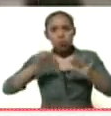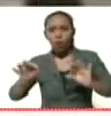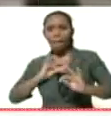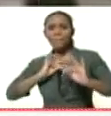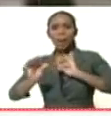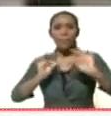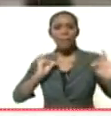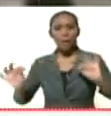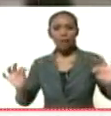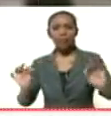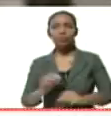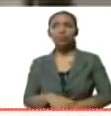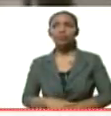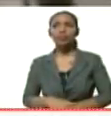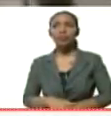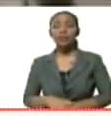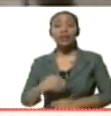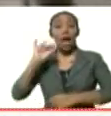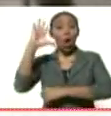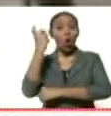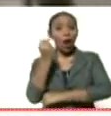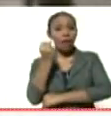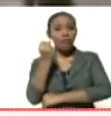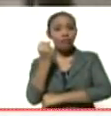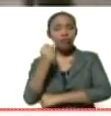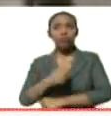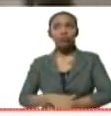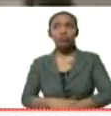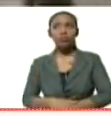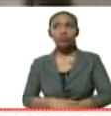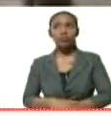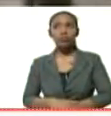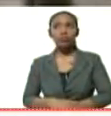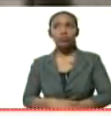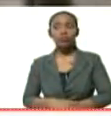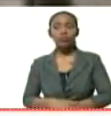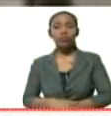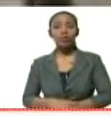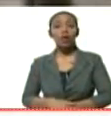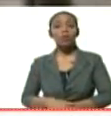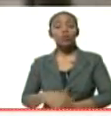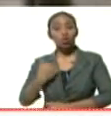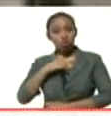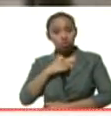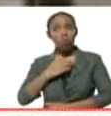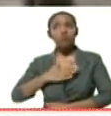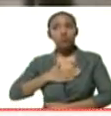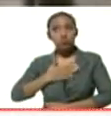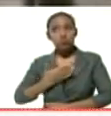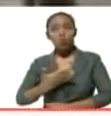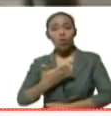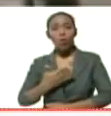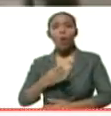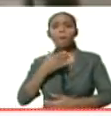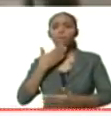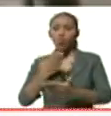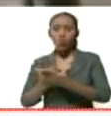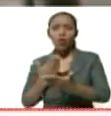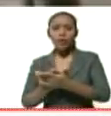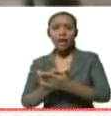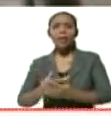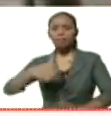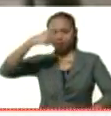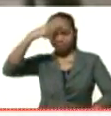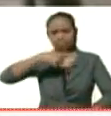contagio. Y al lograrlo, es cuando nos podremos proponer con